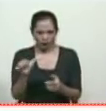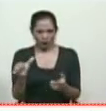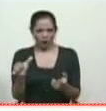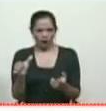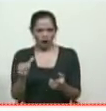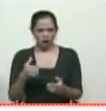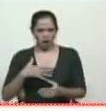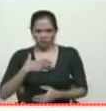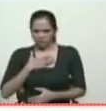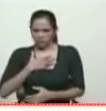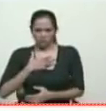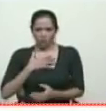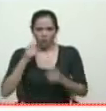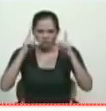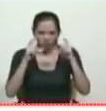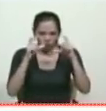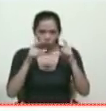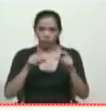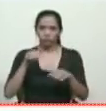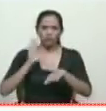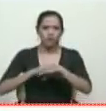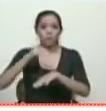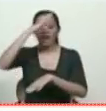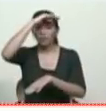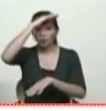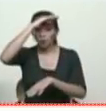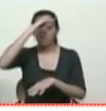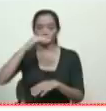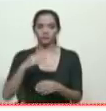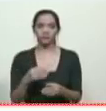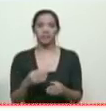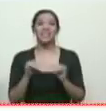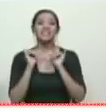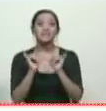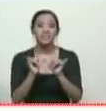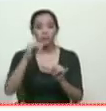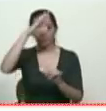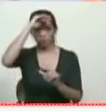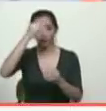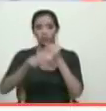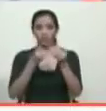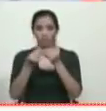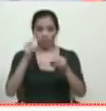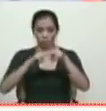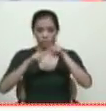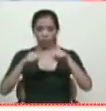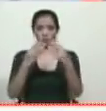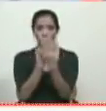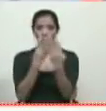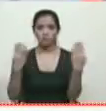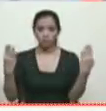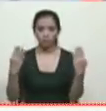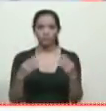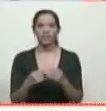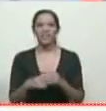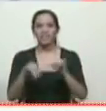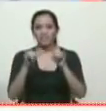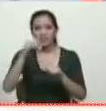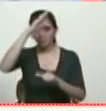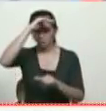por esta realidad. El mismo Donald Trump que quiere hacer un muro, el mismo Donald Trump que tiene el gobierno